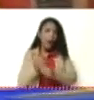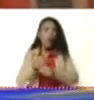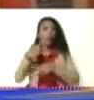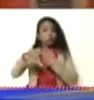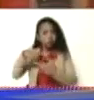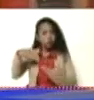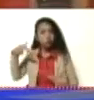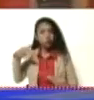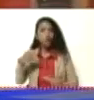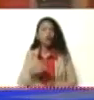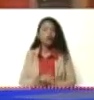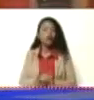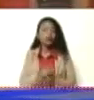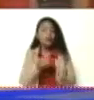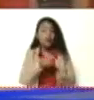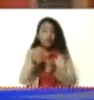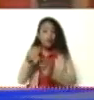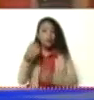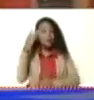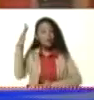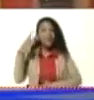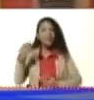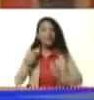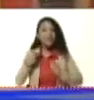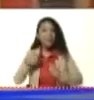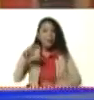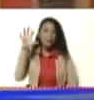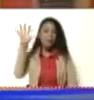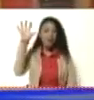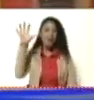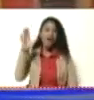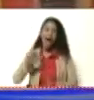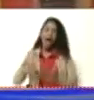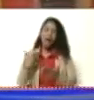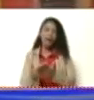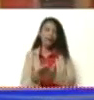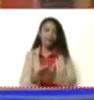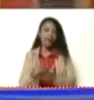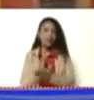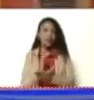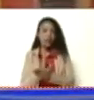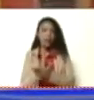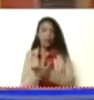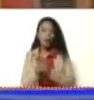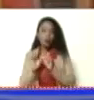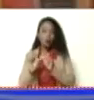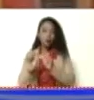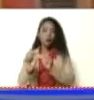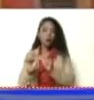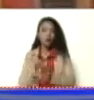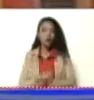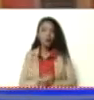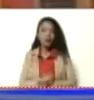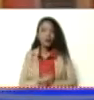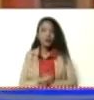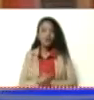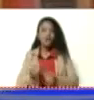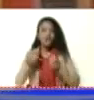lo vamos a llevar con sueño. Que viva la patria hasta siempre y permanentemente, con la